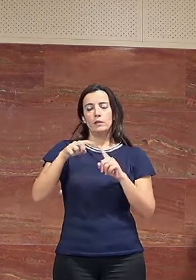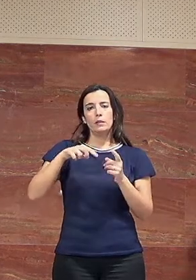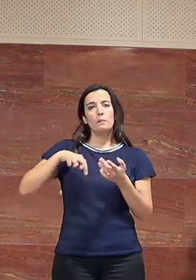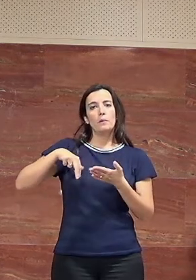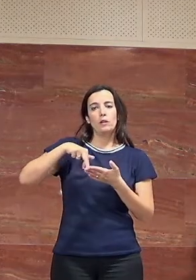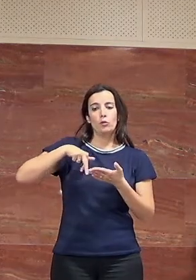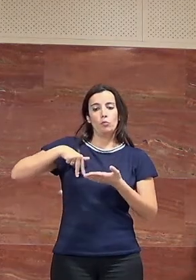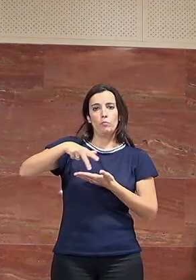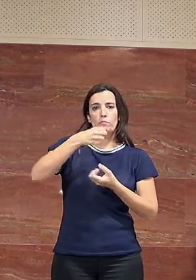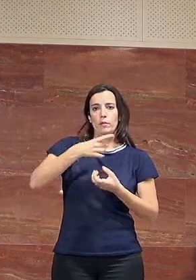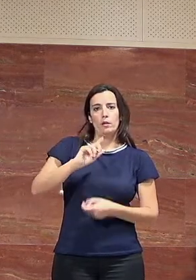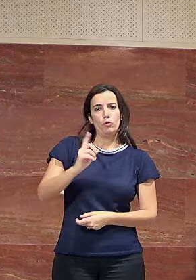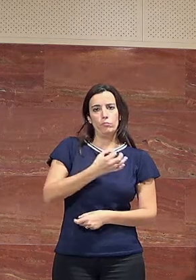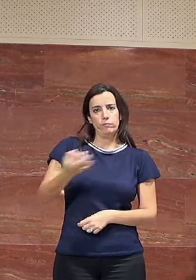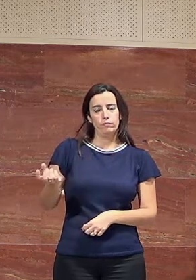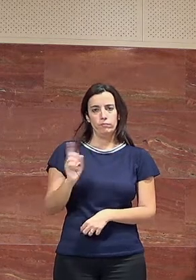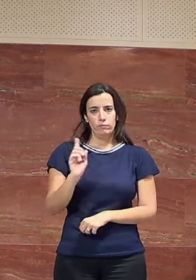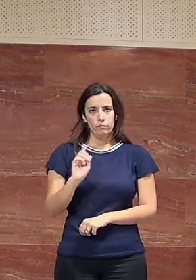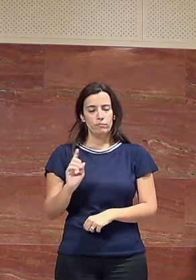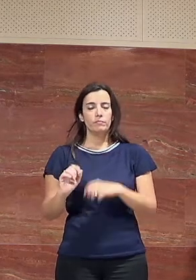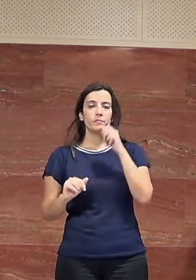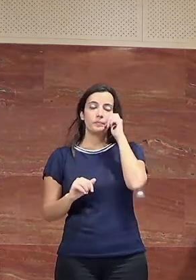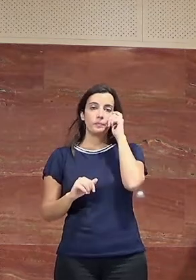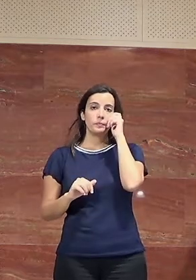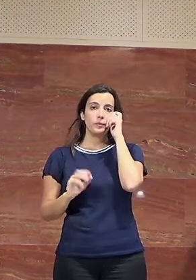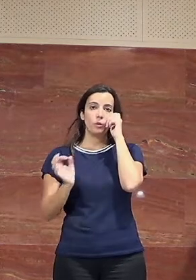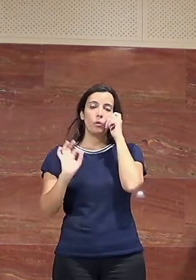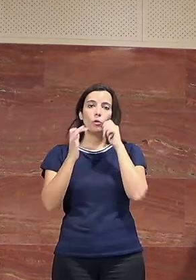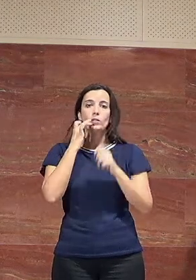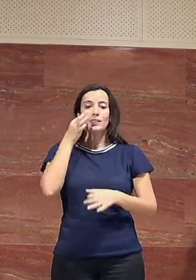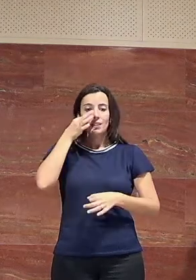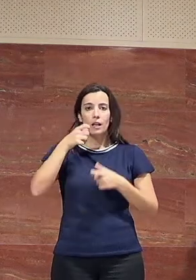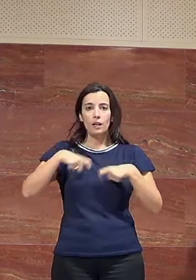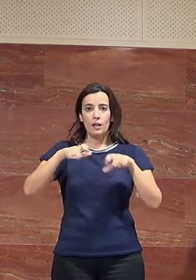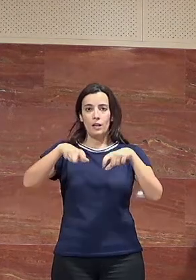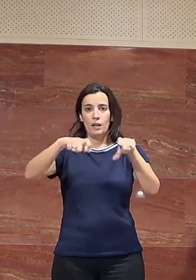inadecuada, o incluso si no existe ese paso de peatones.